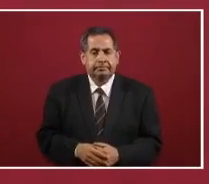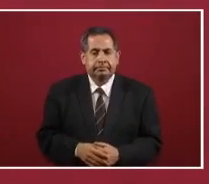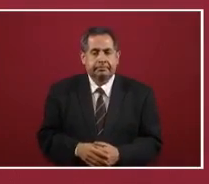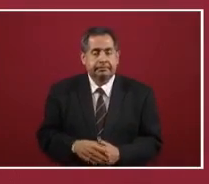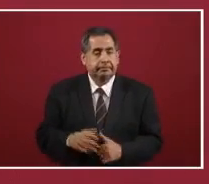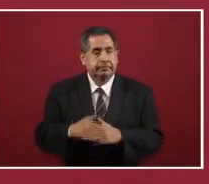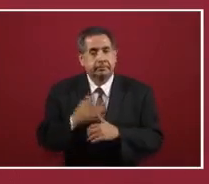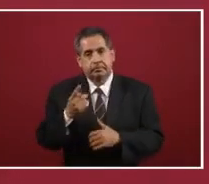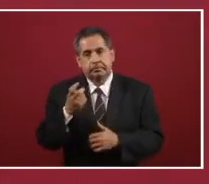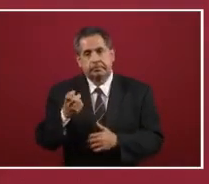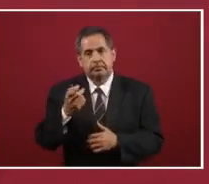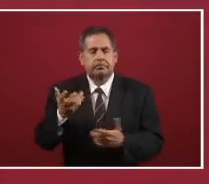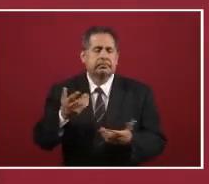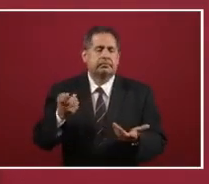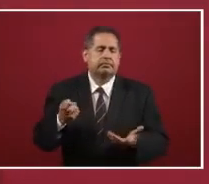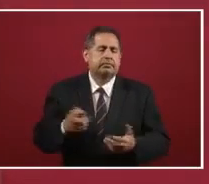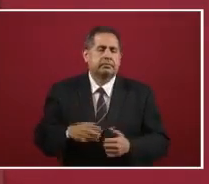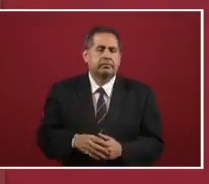¿Por qué se hace esto?